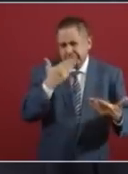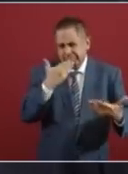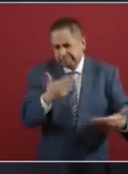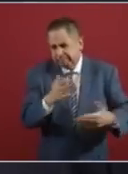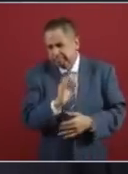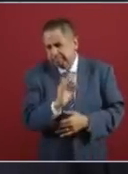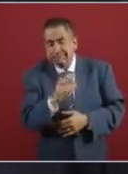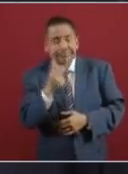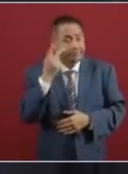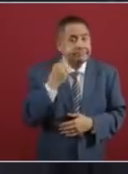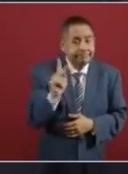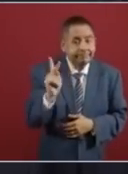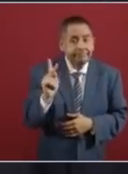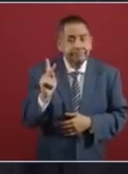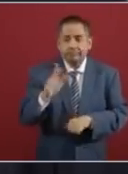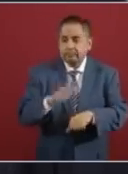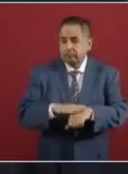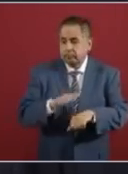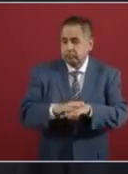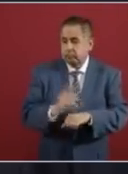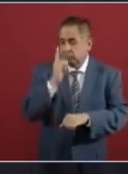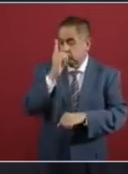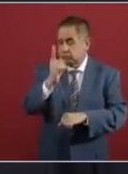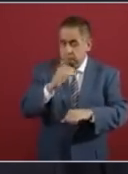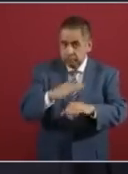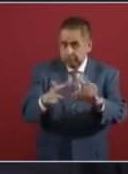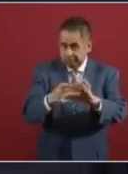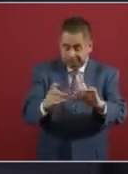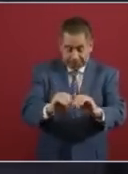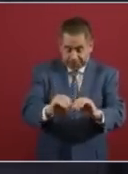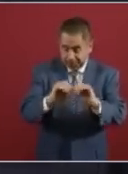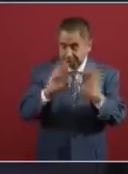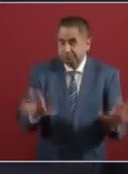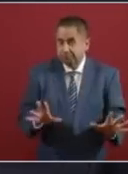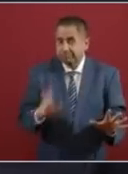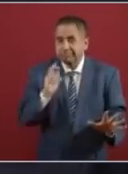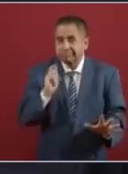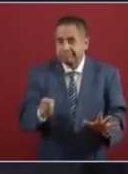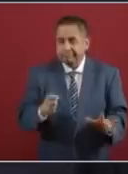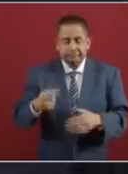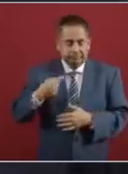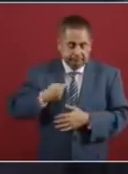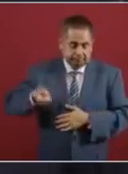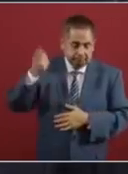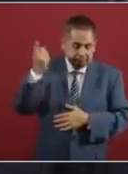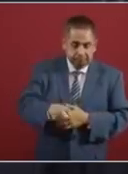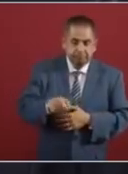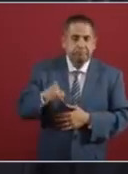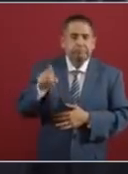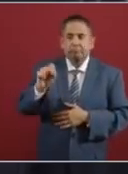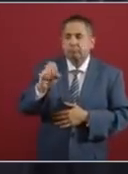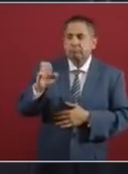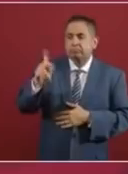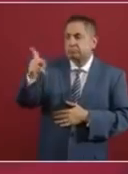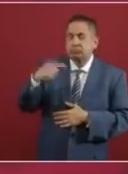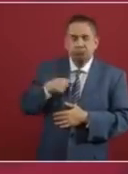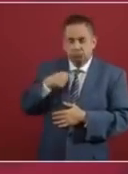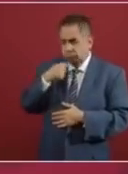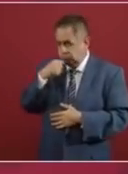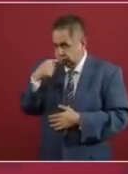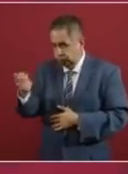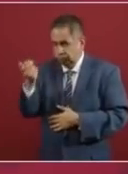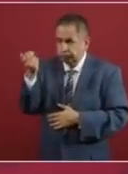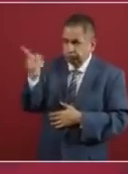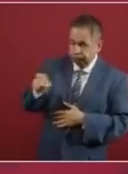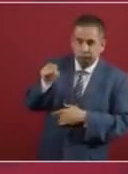pero aquí vamos a aclarar todo. La instrucción que tiene el secretario de Educación es